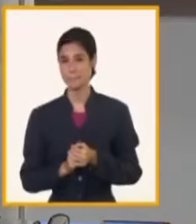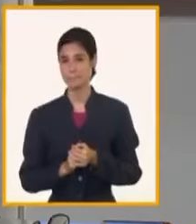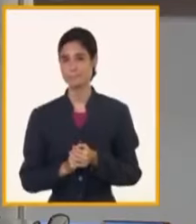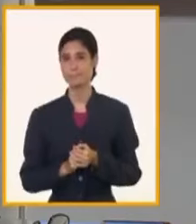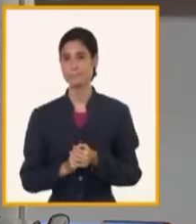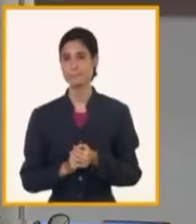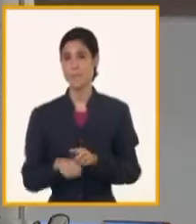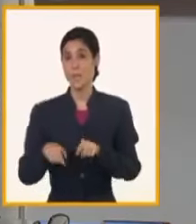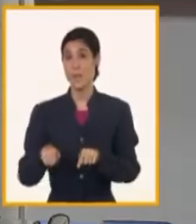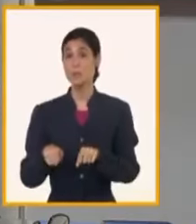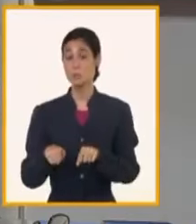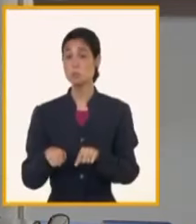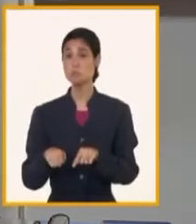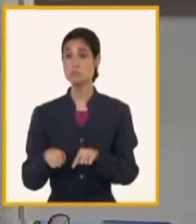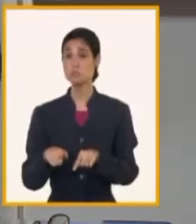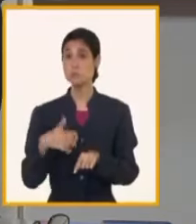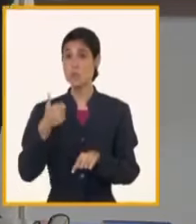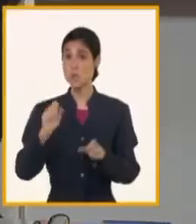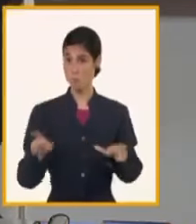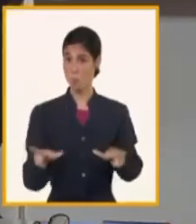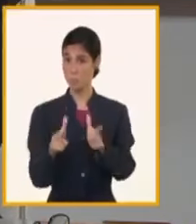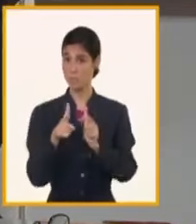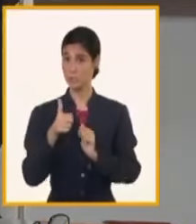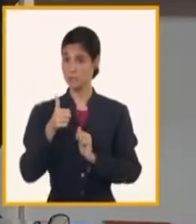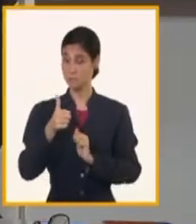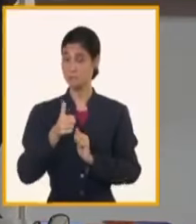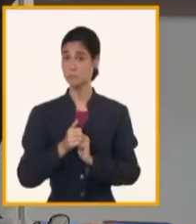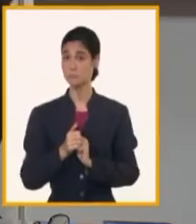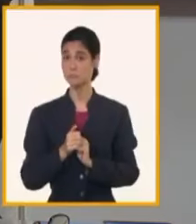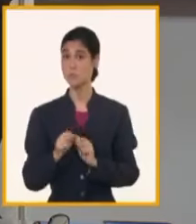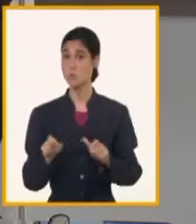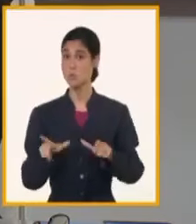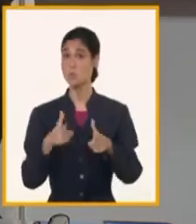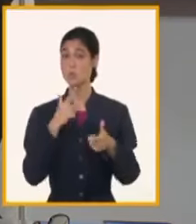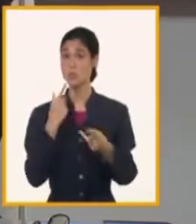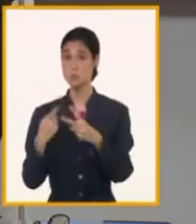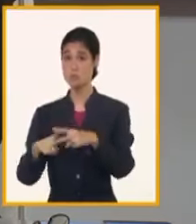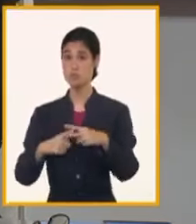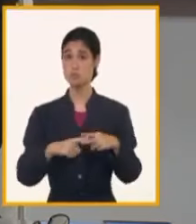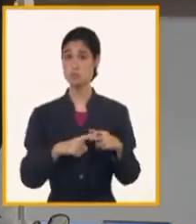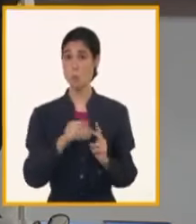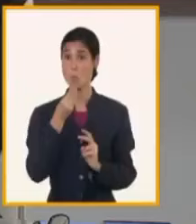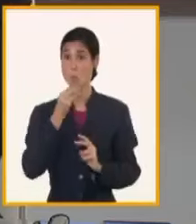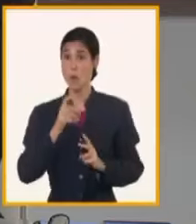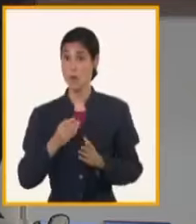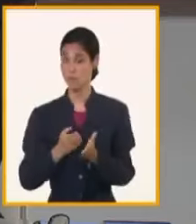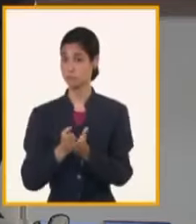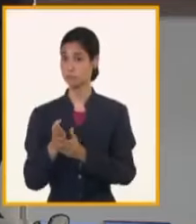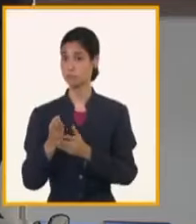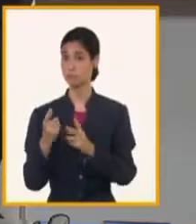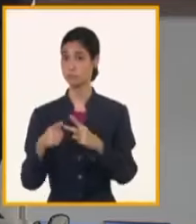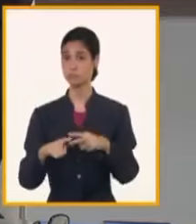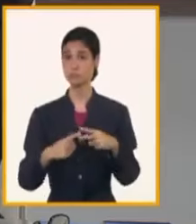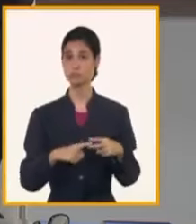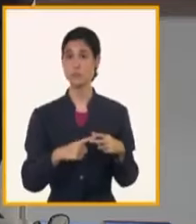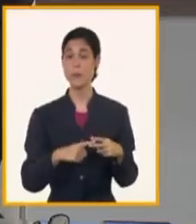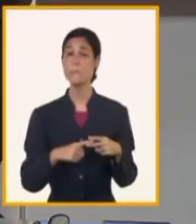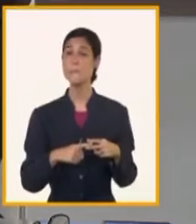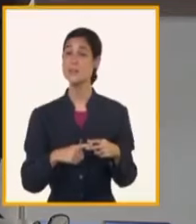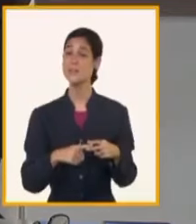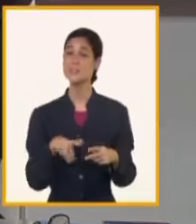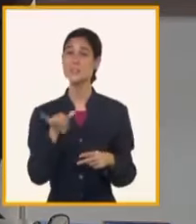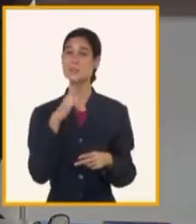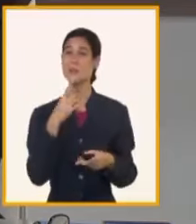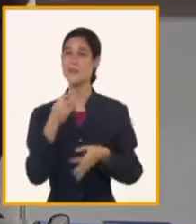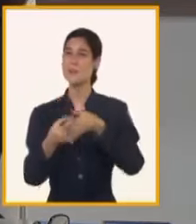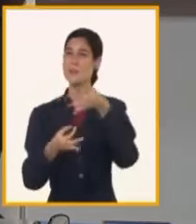tiene solución esto tiene una solución lo vamos a explicar un poquito más más adelante pero también quería explicarte también un tema de lo